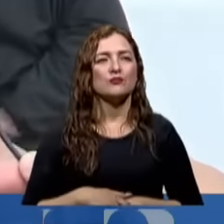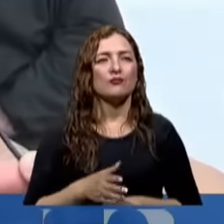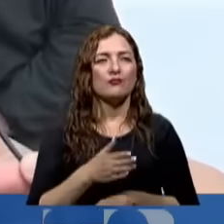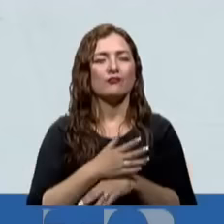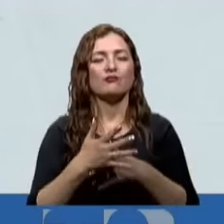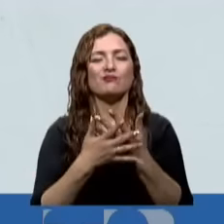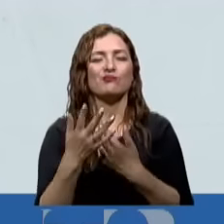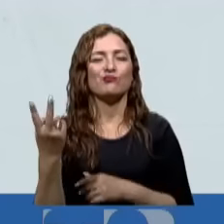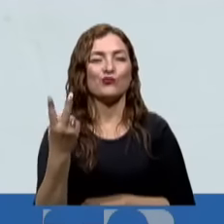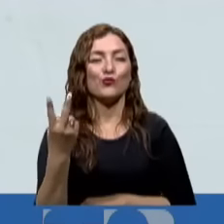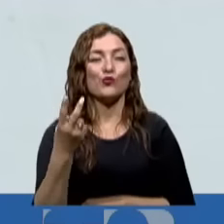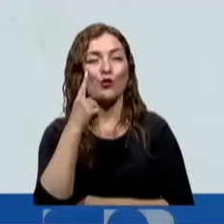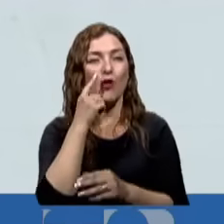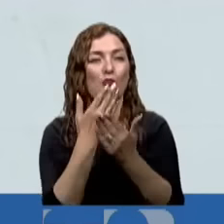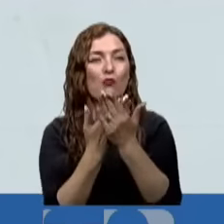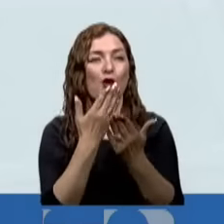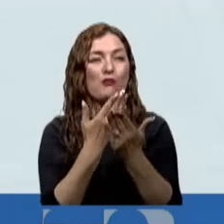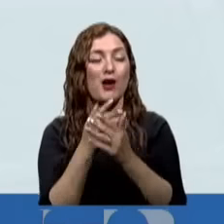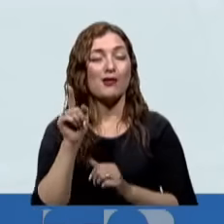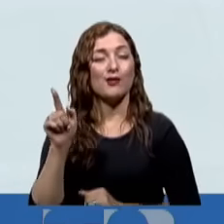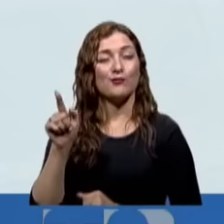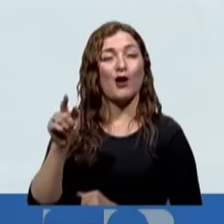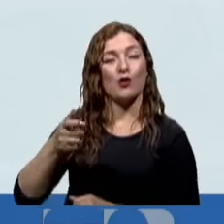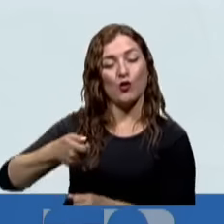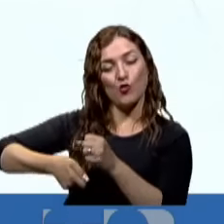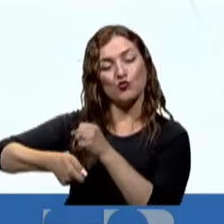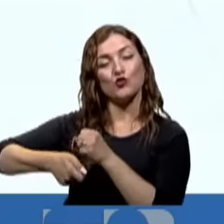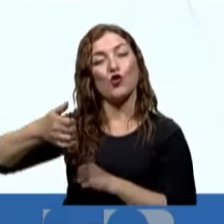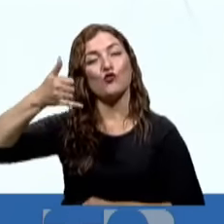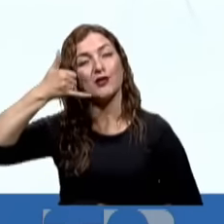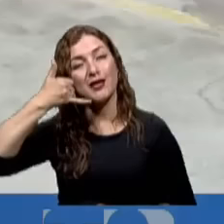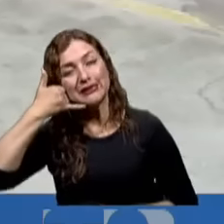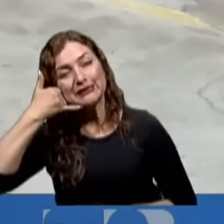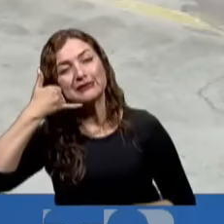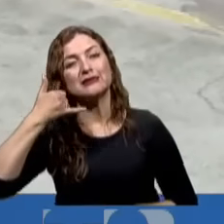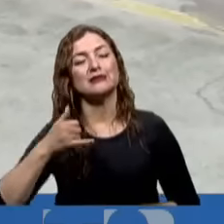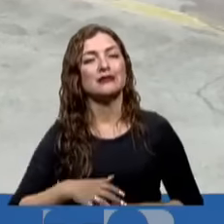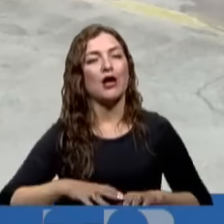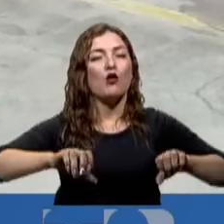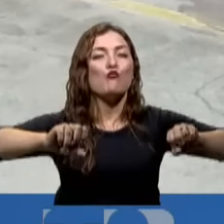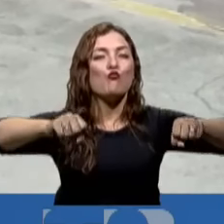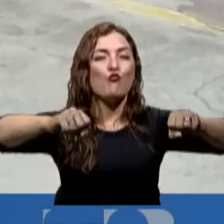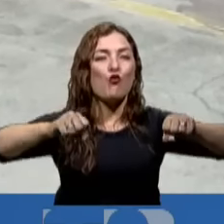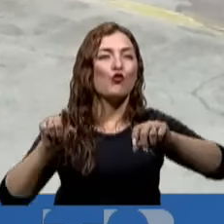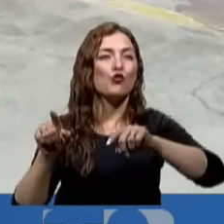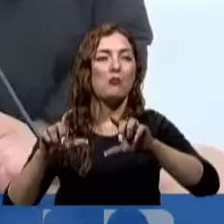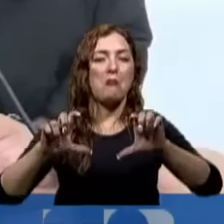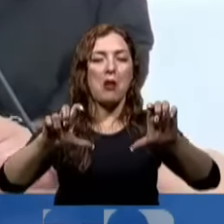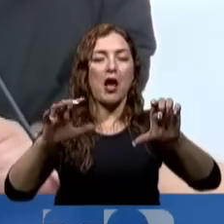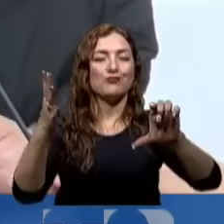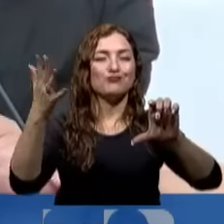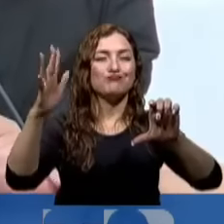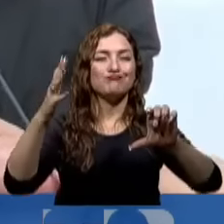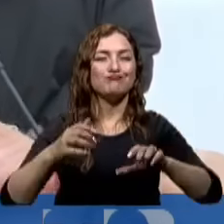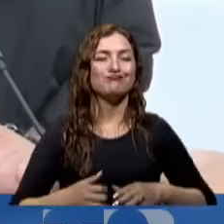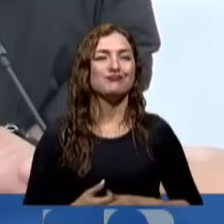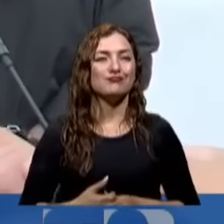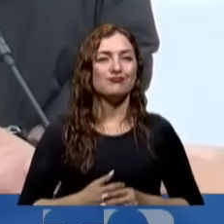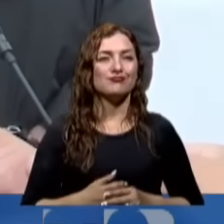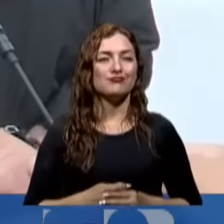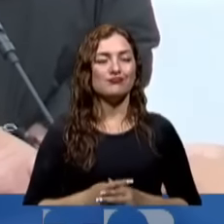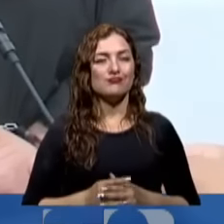antecedentes penales. Como evidencia, la policía decomisó un arma blanca, un teléfono y una motocicleta sin placas. La comunidad conozca